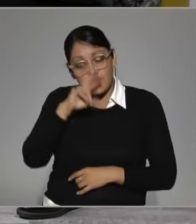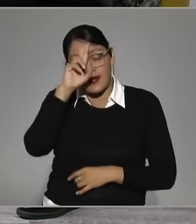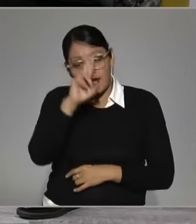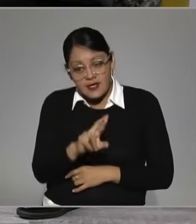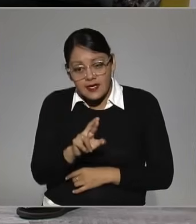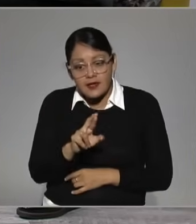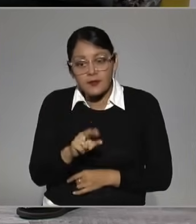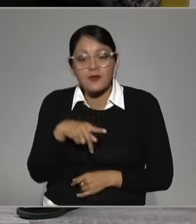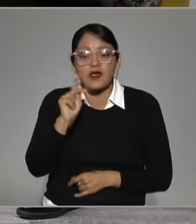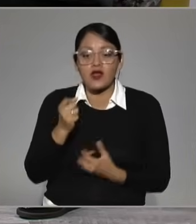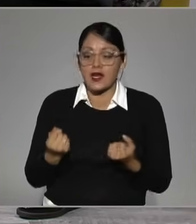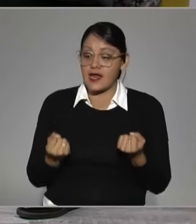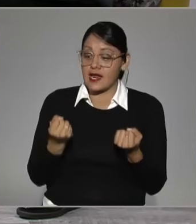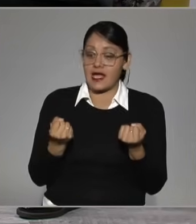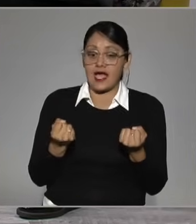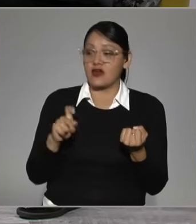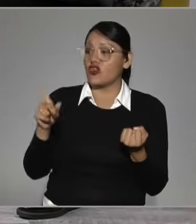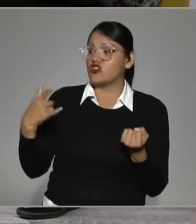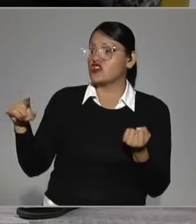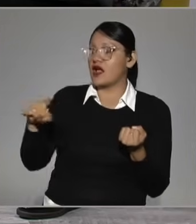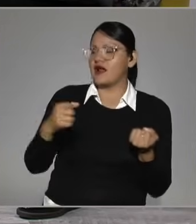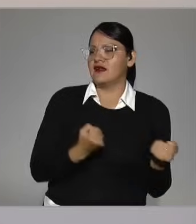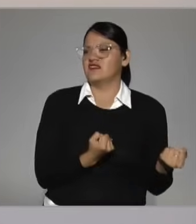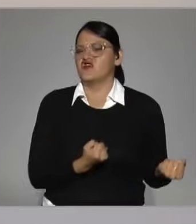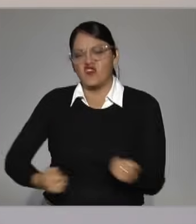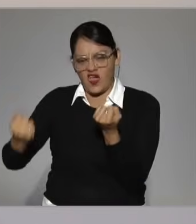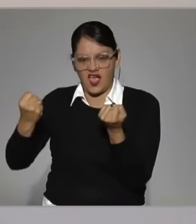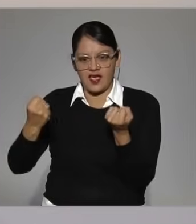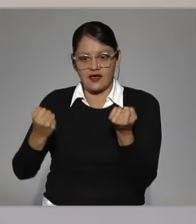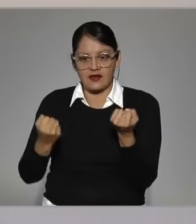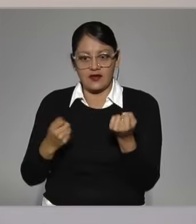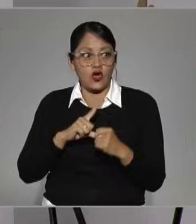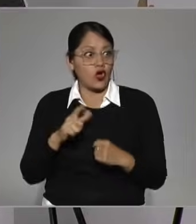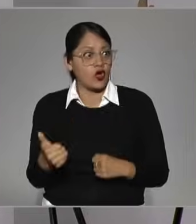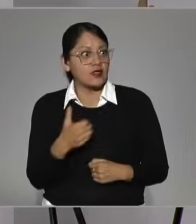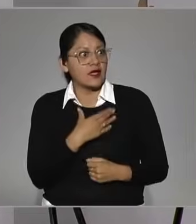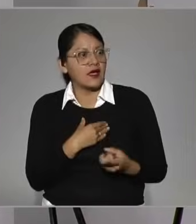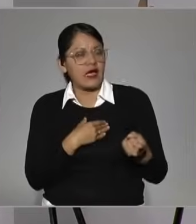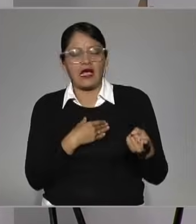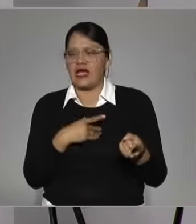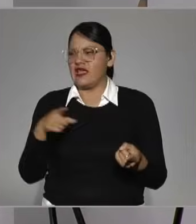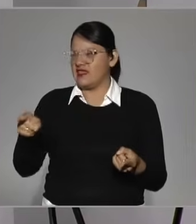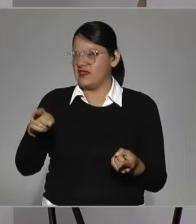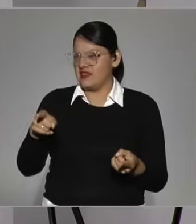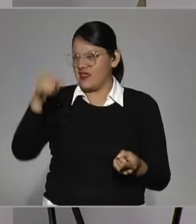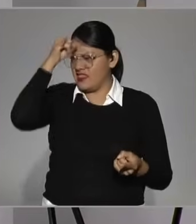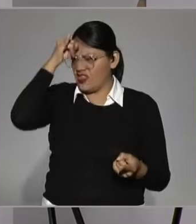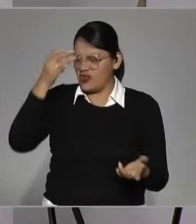pero vamos en el auto y me le aviento al de adelante. Y los hijos aplaudiendo al idiota que,